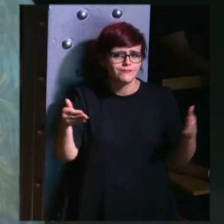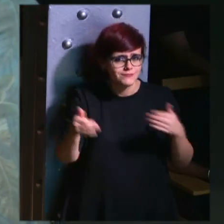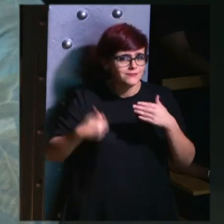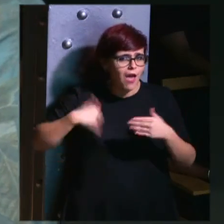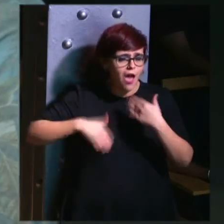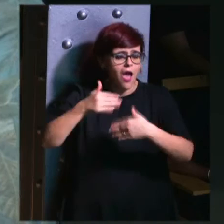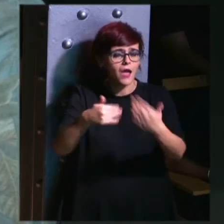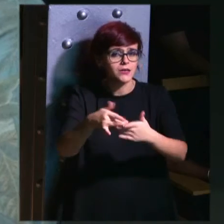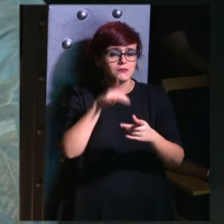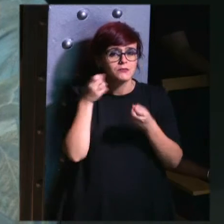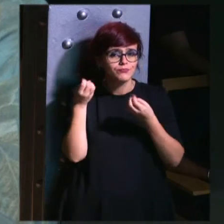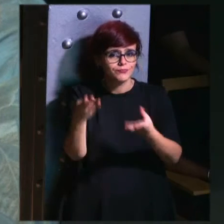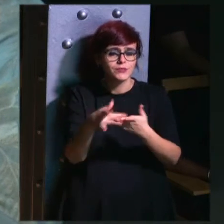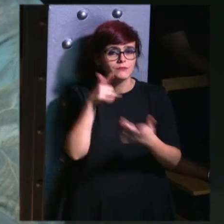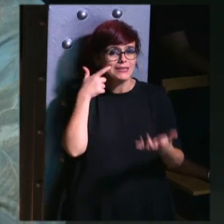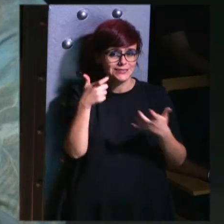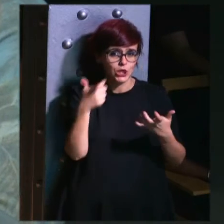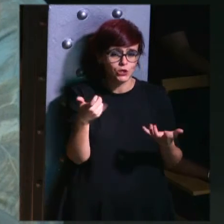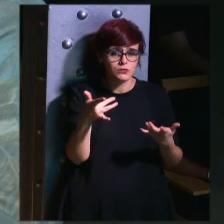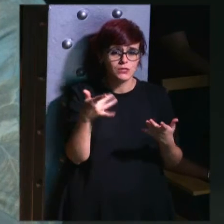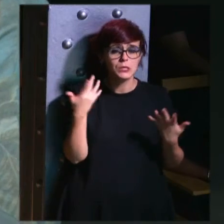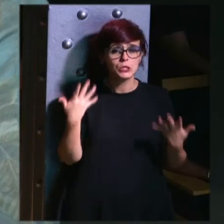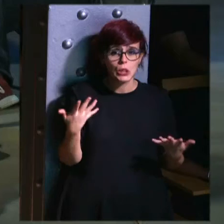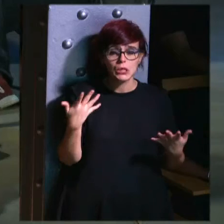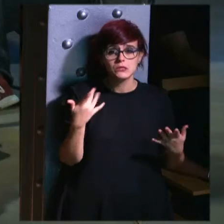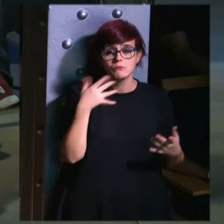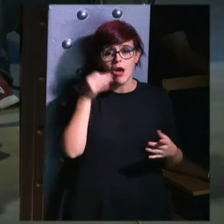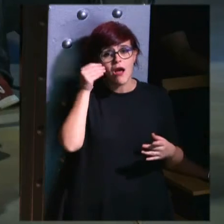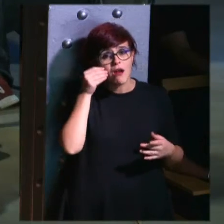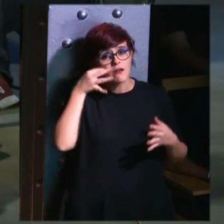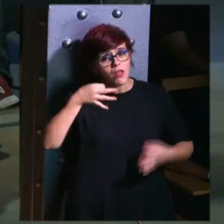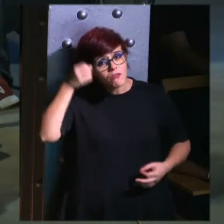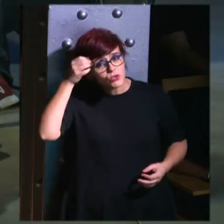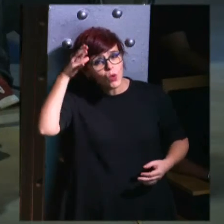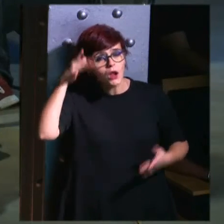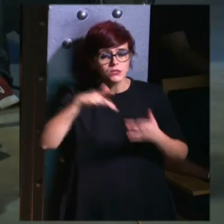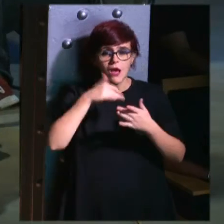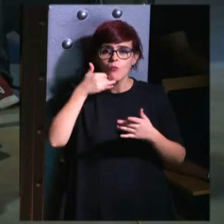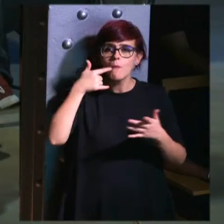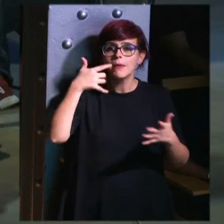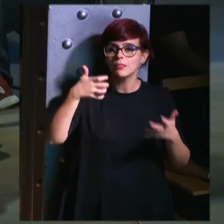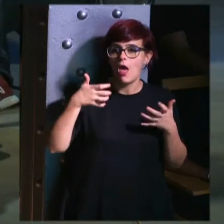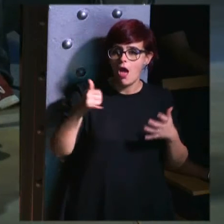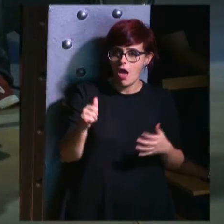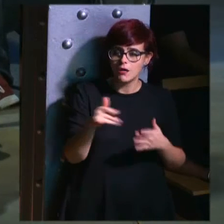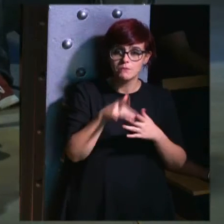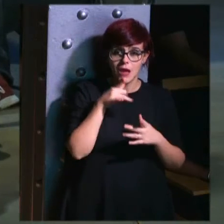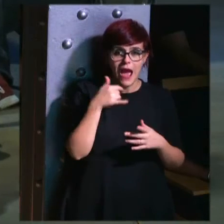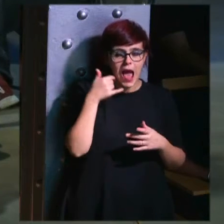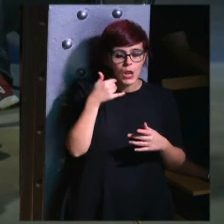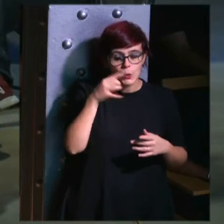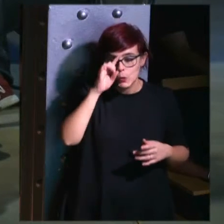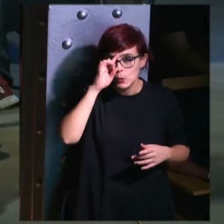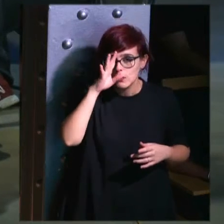que las cifras son bastante, bastante acertadas. Creo que la realidad virtual nace con una ventaja y es que, para lo alucinante que es, no